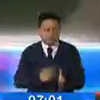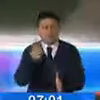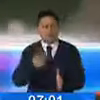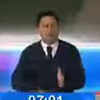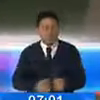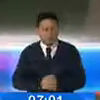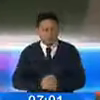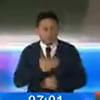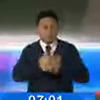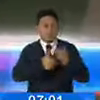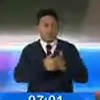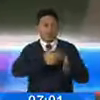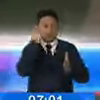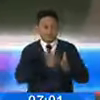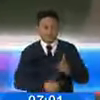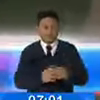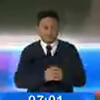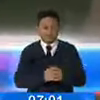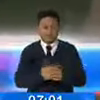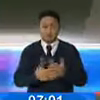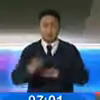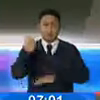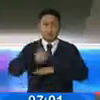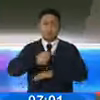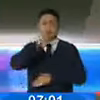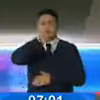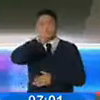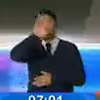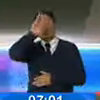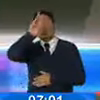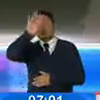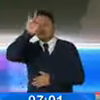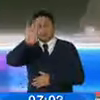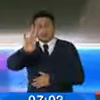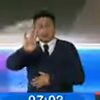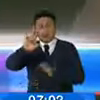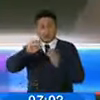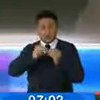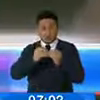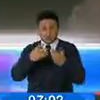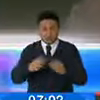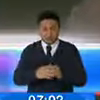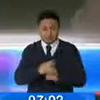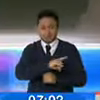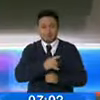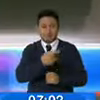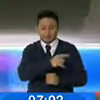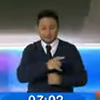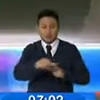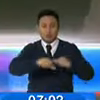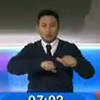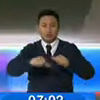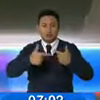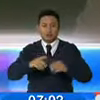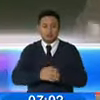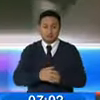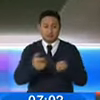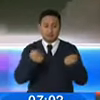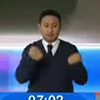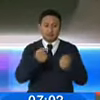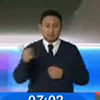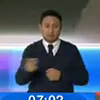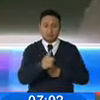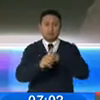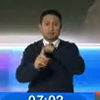de acuerdo a lo que determina la ordenanza 267, y que sea nuestro órgano administrativo, que es la agencia de control, el que realice